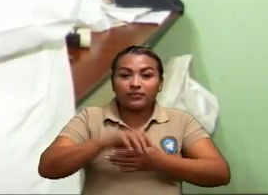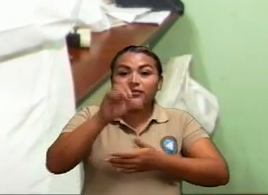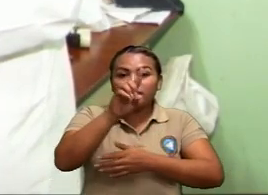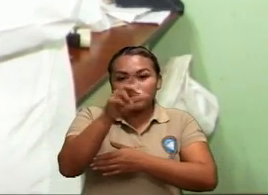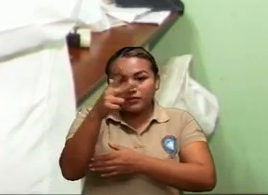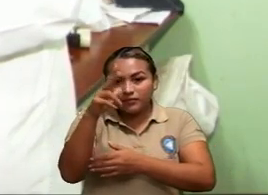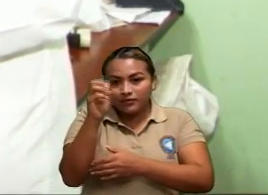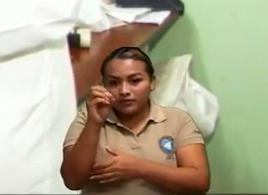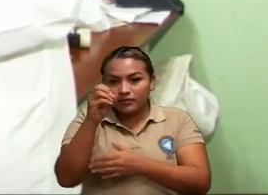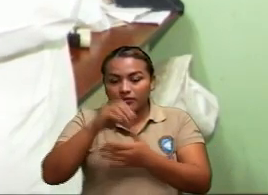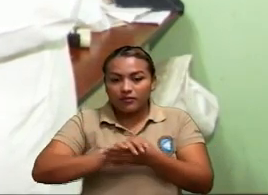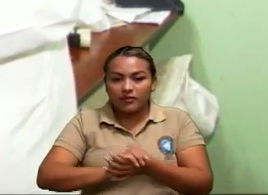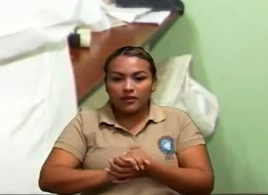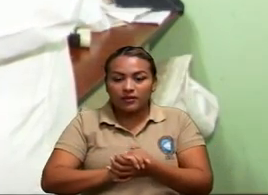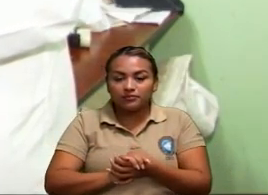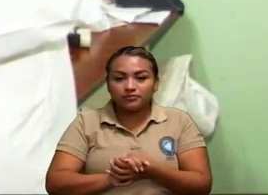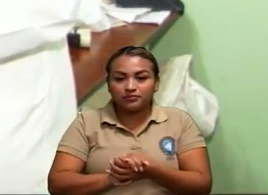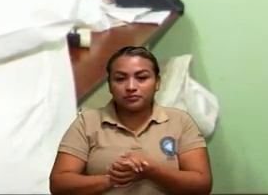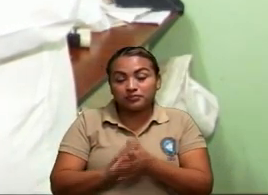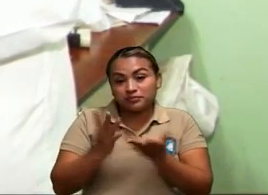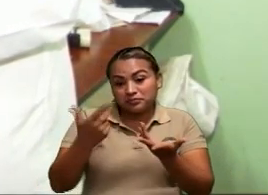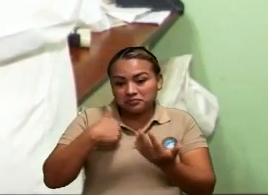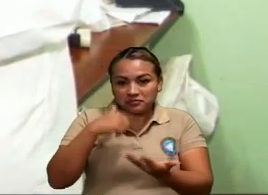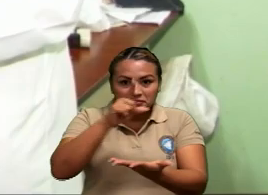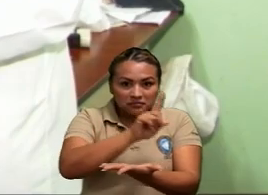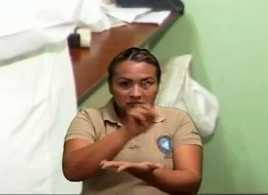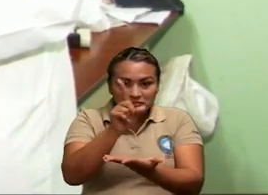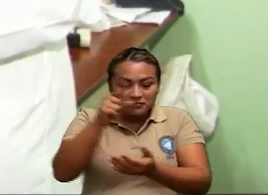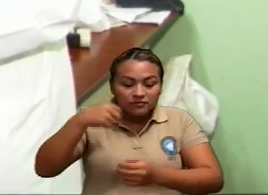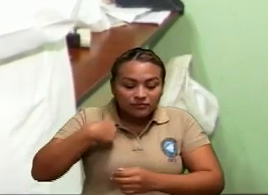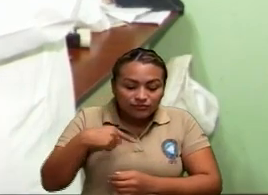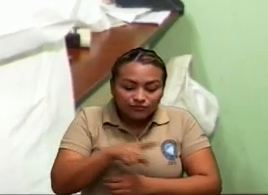180. Según la pesa, pues, no miente.